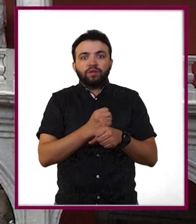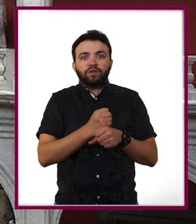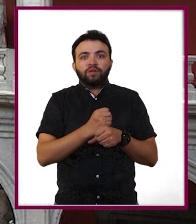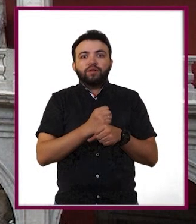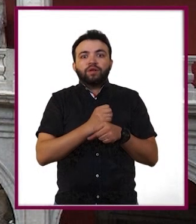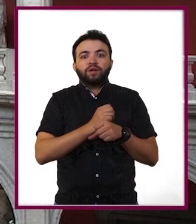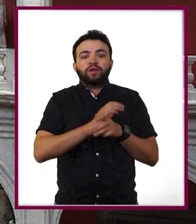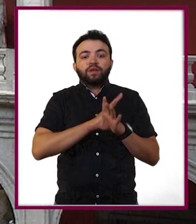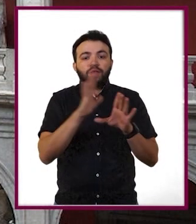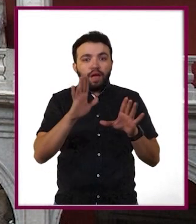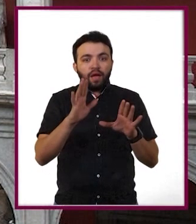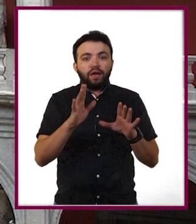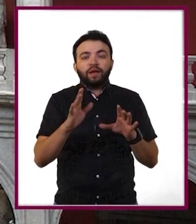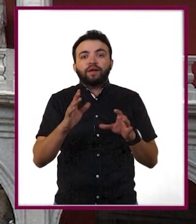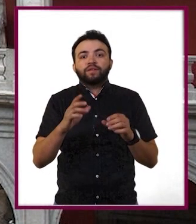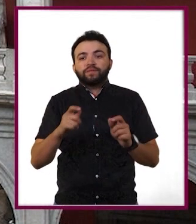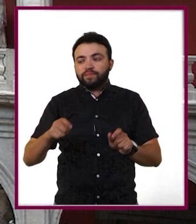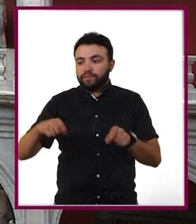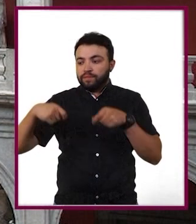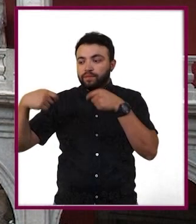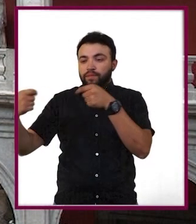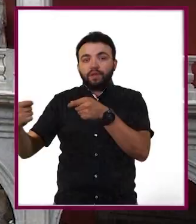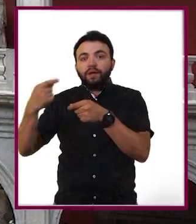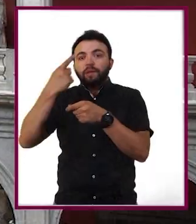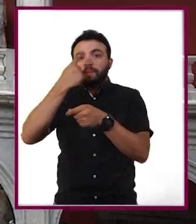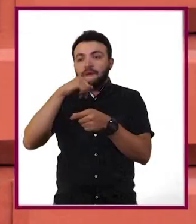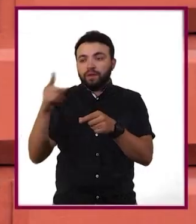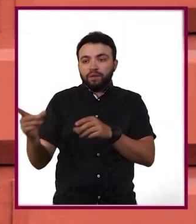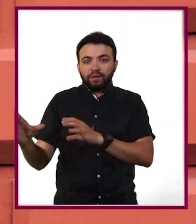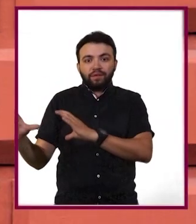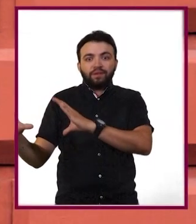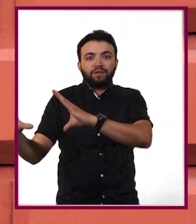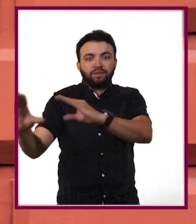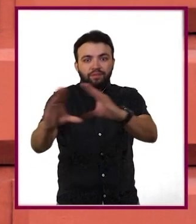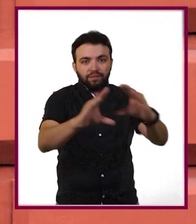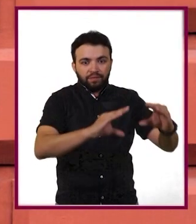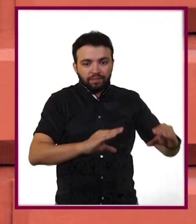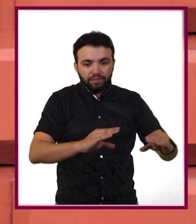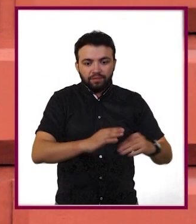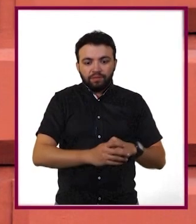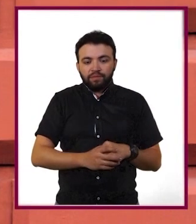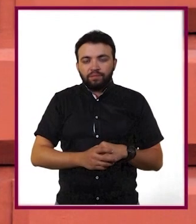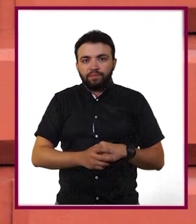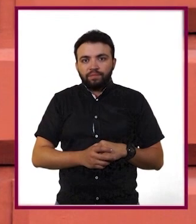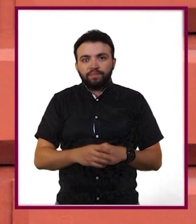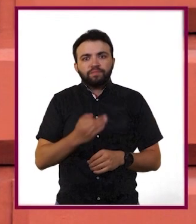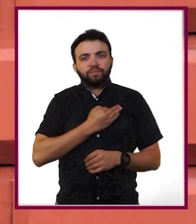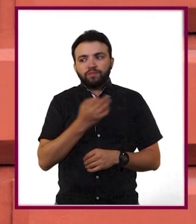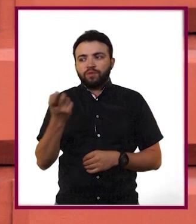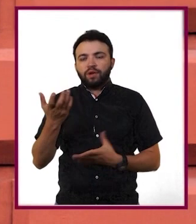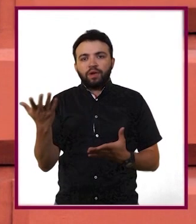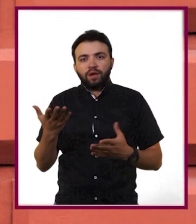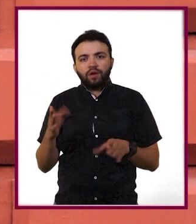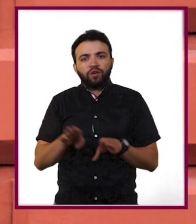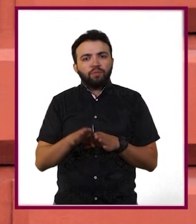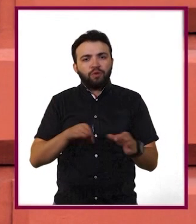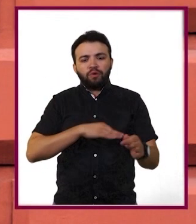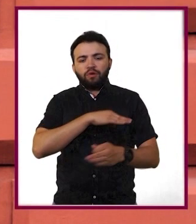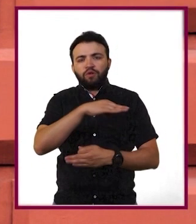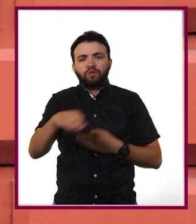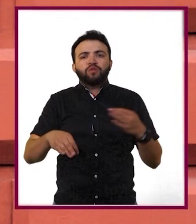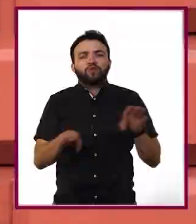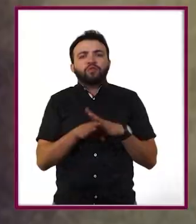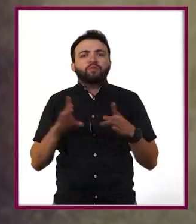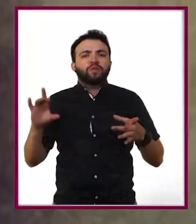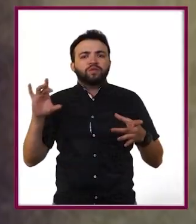ahí, se quedó en la Academia de San Carlos, pero ya como alumno supernumerario. Y resulta que en ese momento en la Academia de San Carlos él